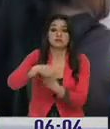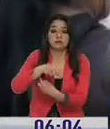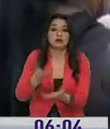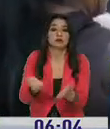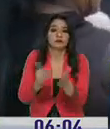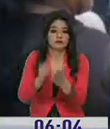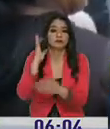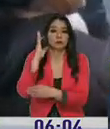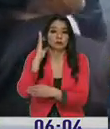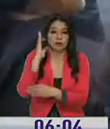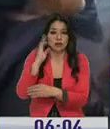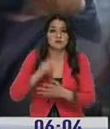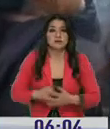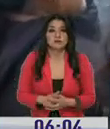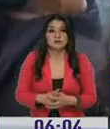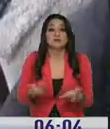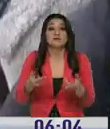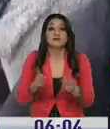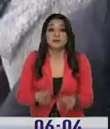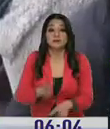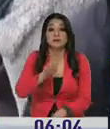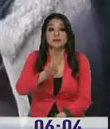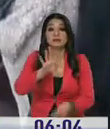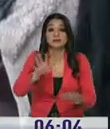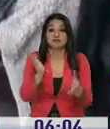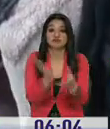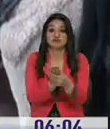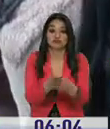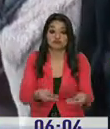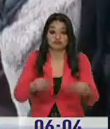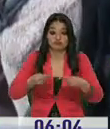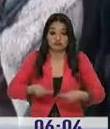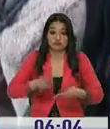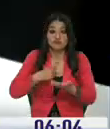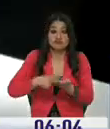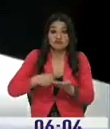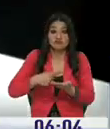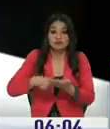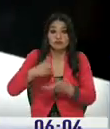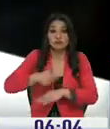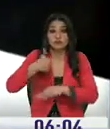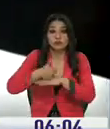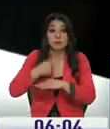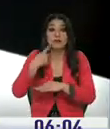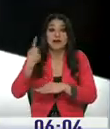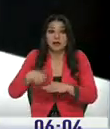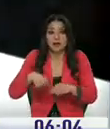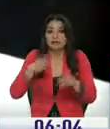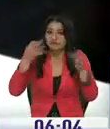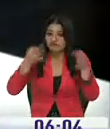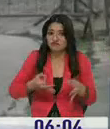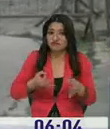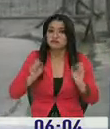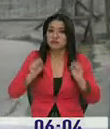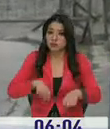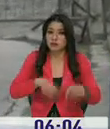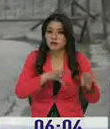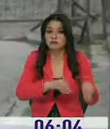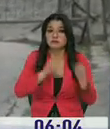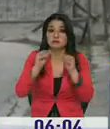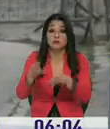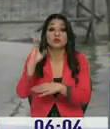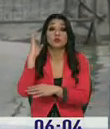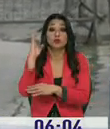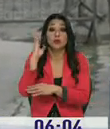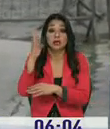de tulcán por otro lado se receptan 25 carpetas más que deberán ser analizadas por la autoridad para determinar si es procedente su traslado a tulcán